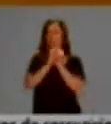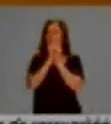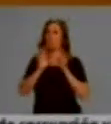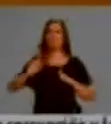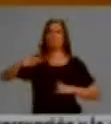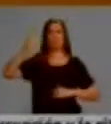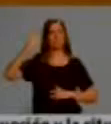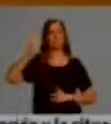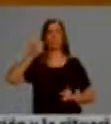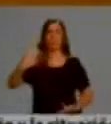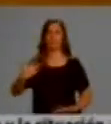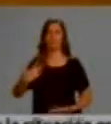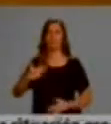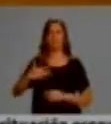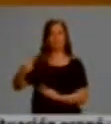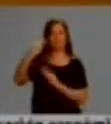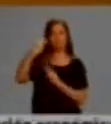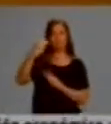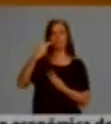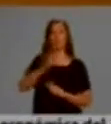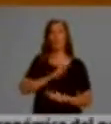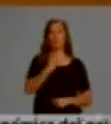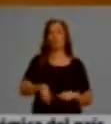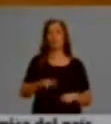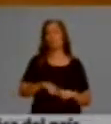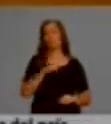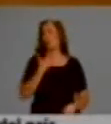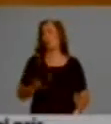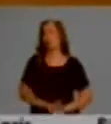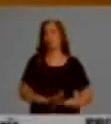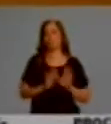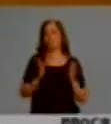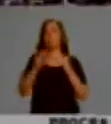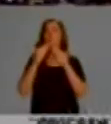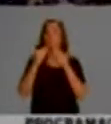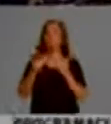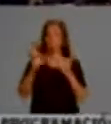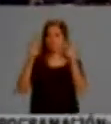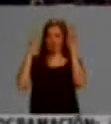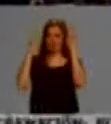más alto y más fuerte que cualquier otra cosa. Muchas gracias.